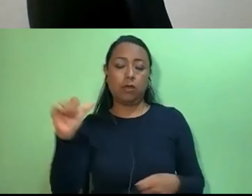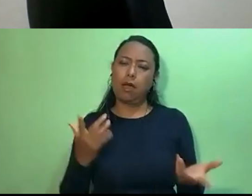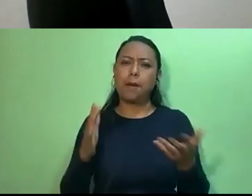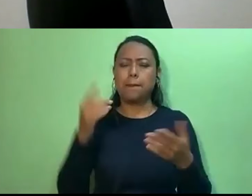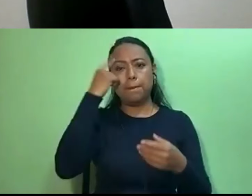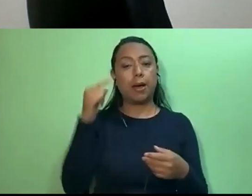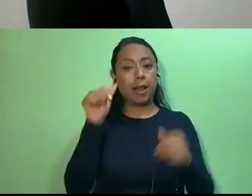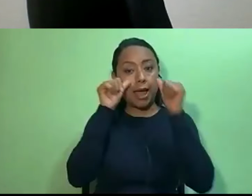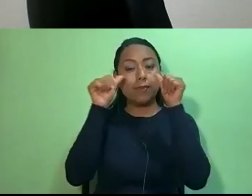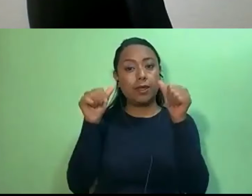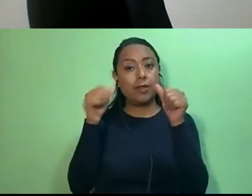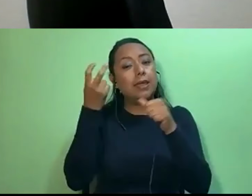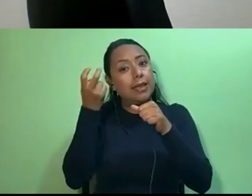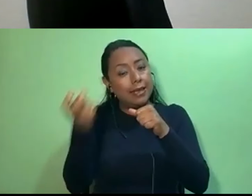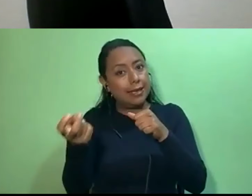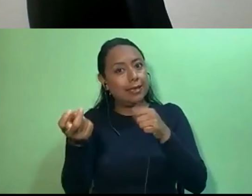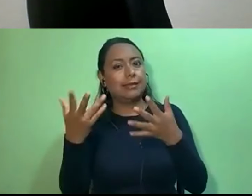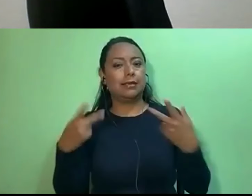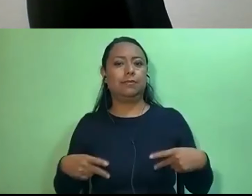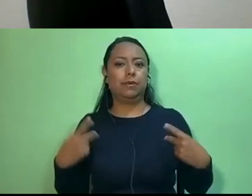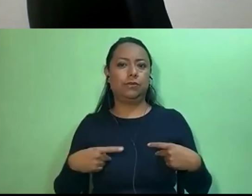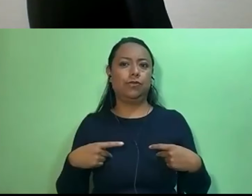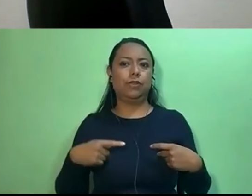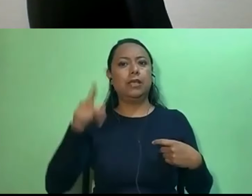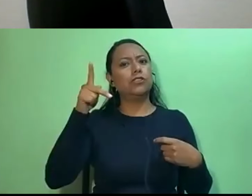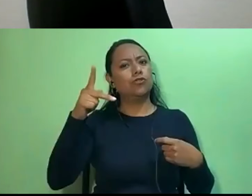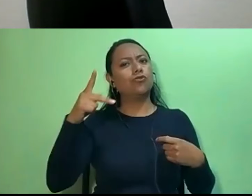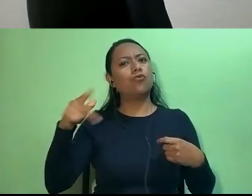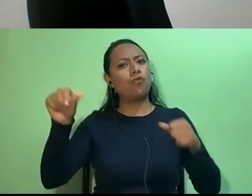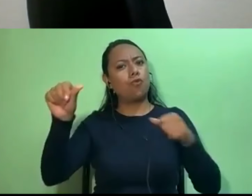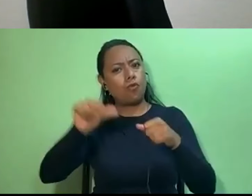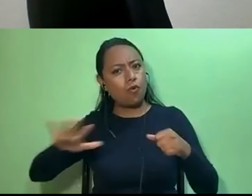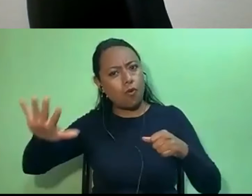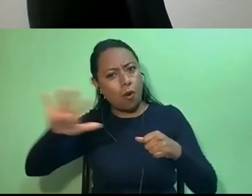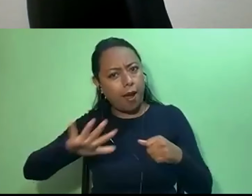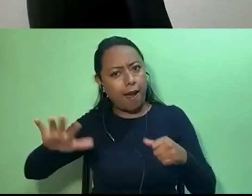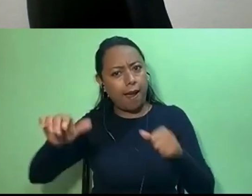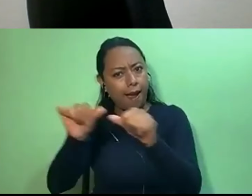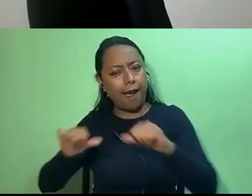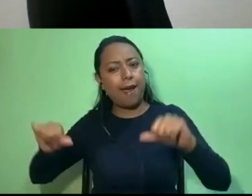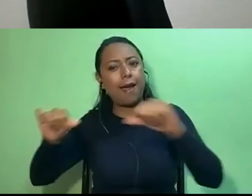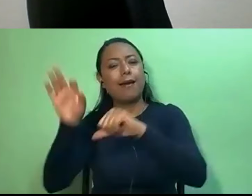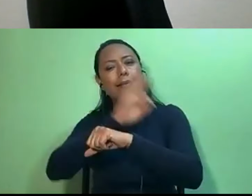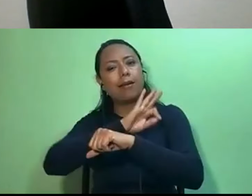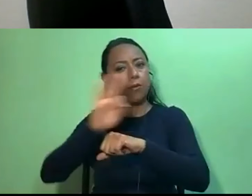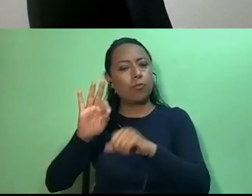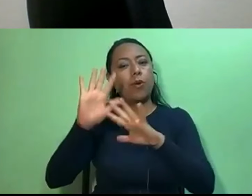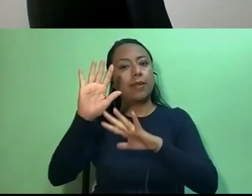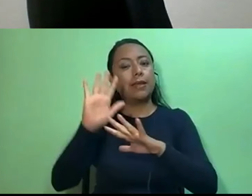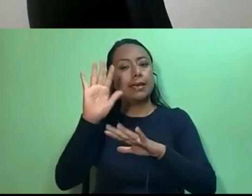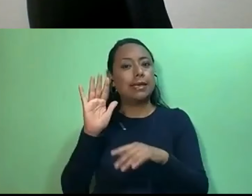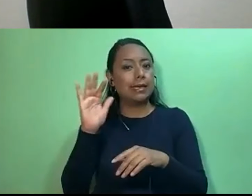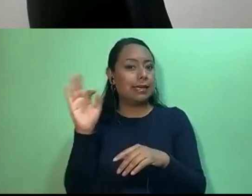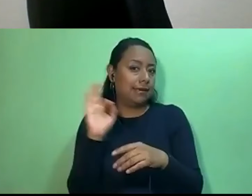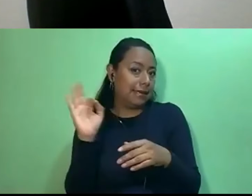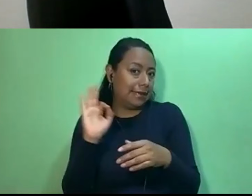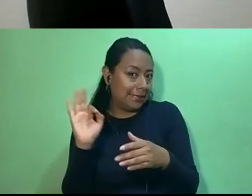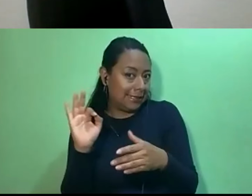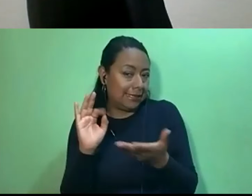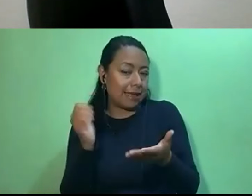área que usted dignamente representa nos podrá dar luz en el camino para que podamos llevar a cabo estos planteamientos.